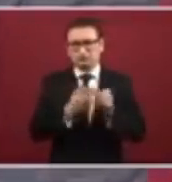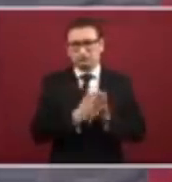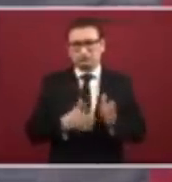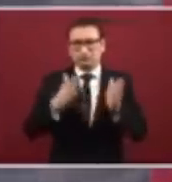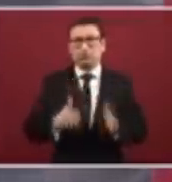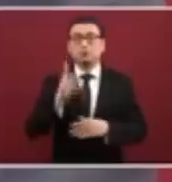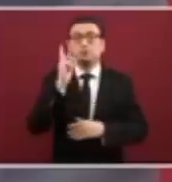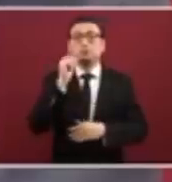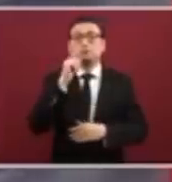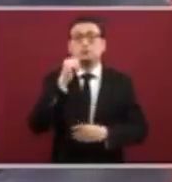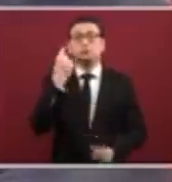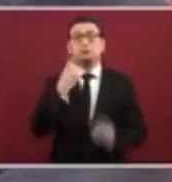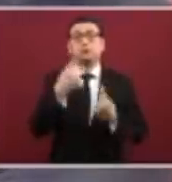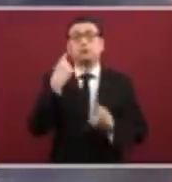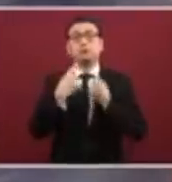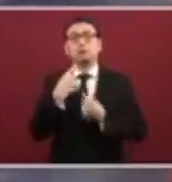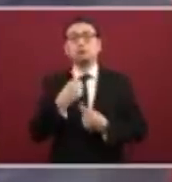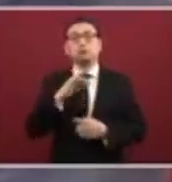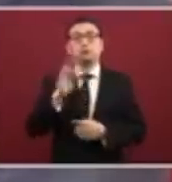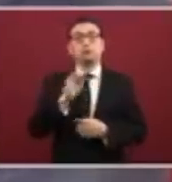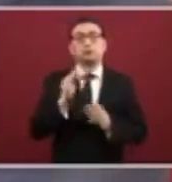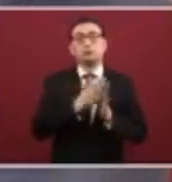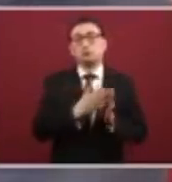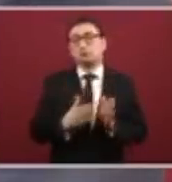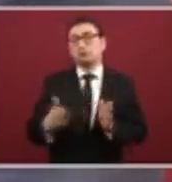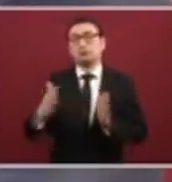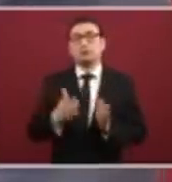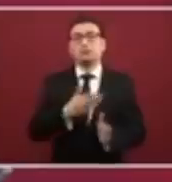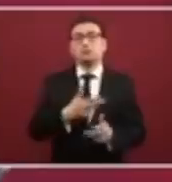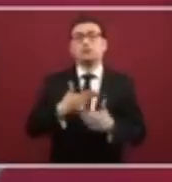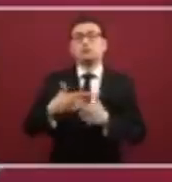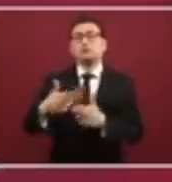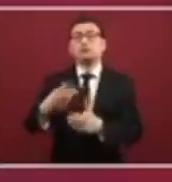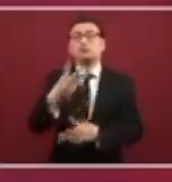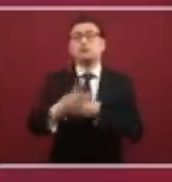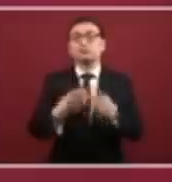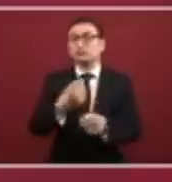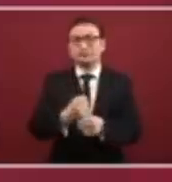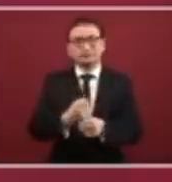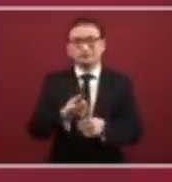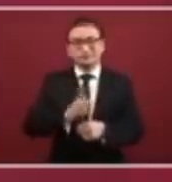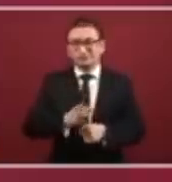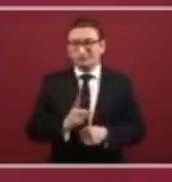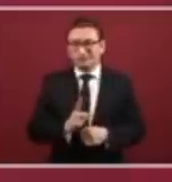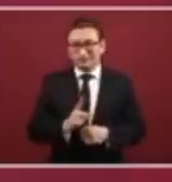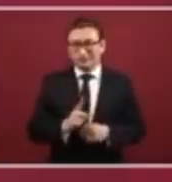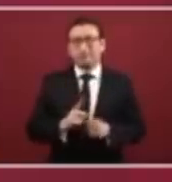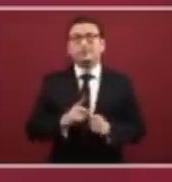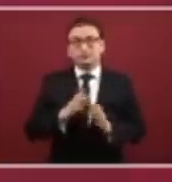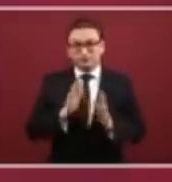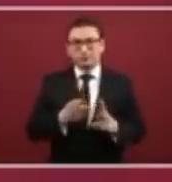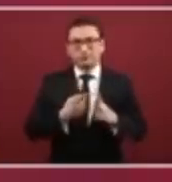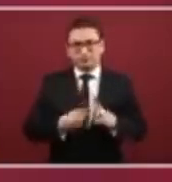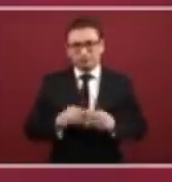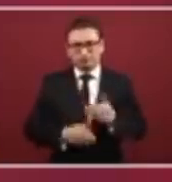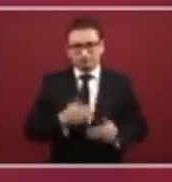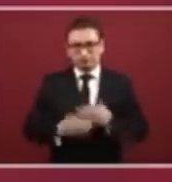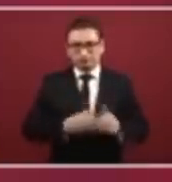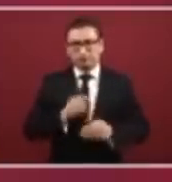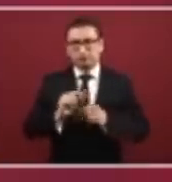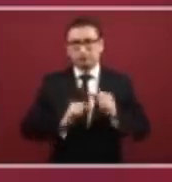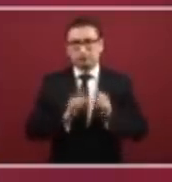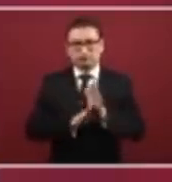mañana Pemex se va a recuperar hasta dentro de 3 años. No, ya se está recuperando,